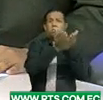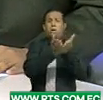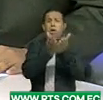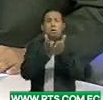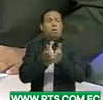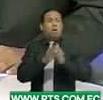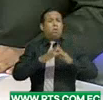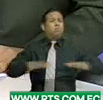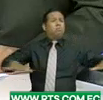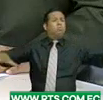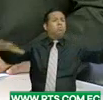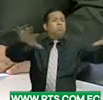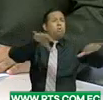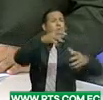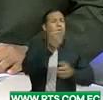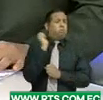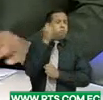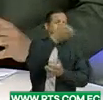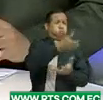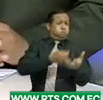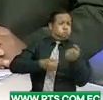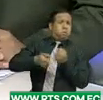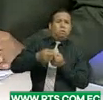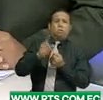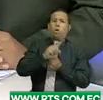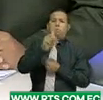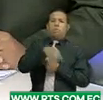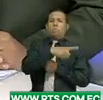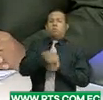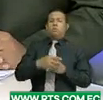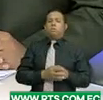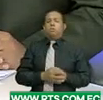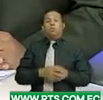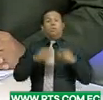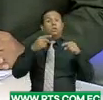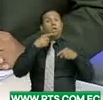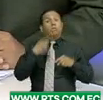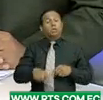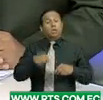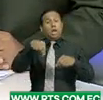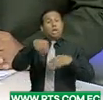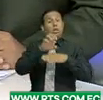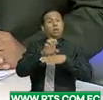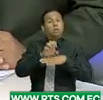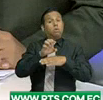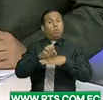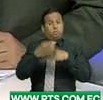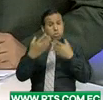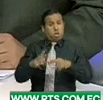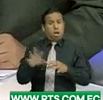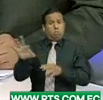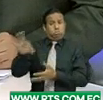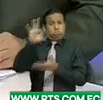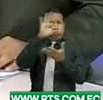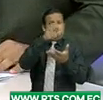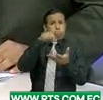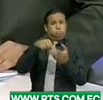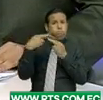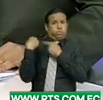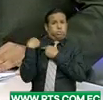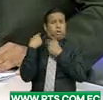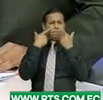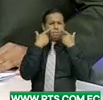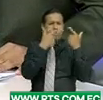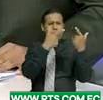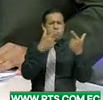Además, el canciller ecuatoriano informó que nuestro país está autorizado para supervisar las actividades de los buques que se encuentran cerca de las